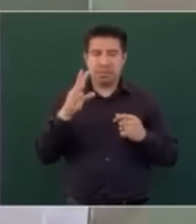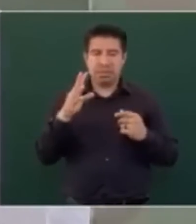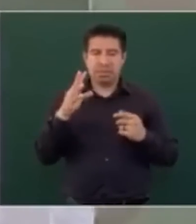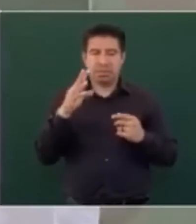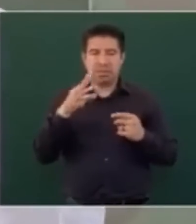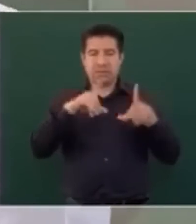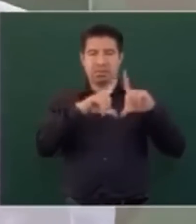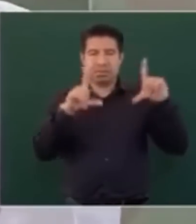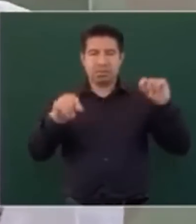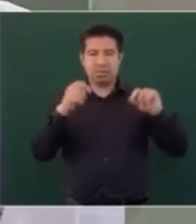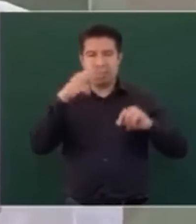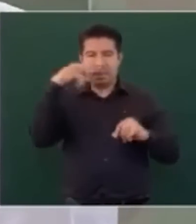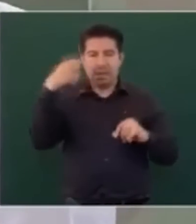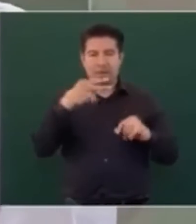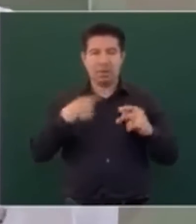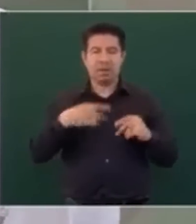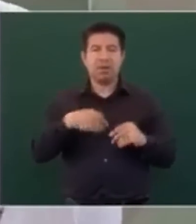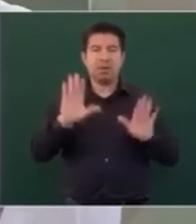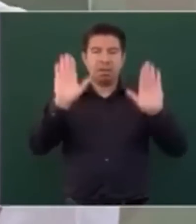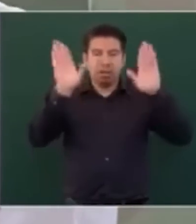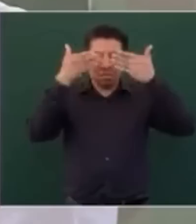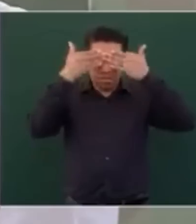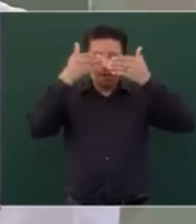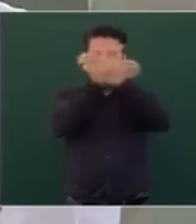no se da por enterado. Es más,